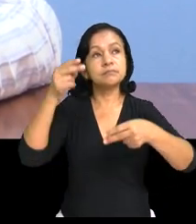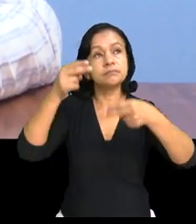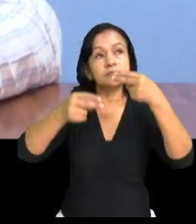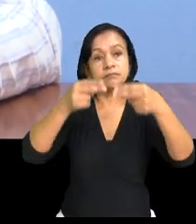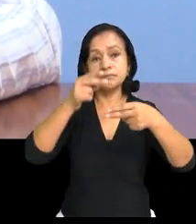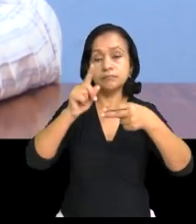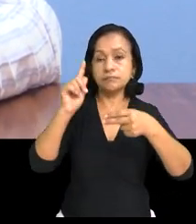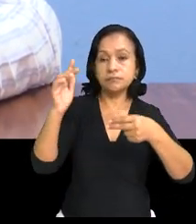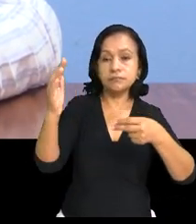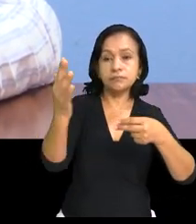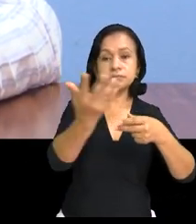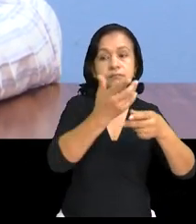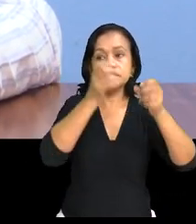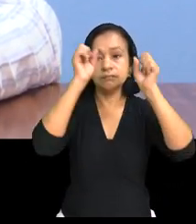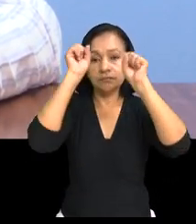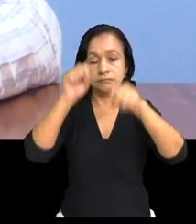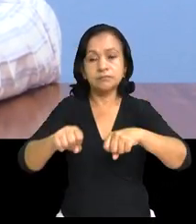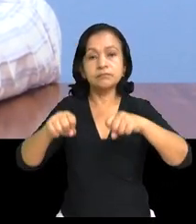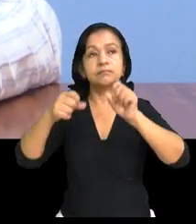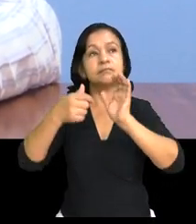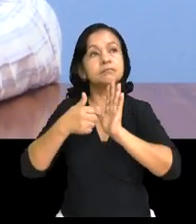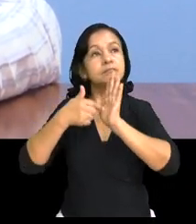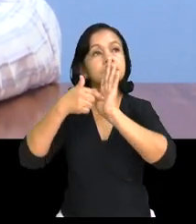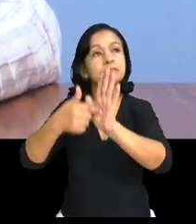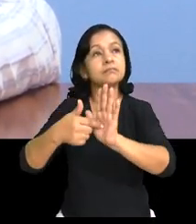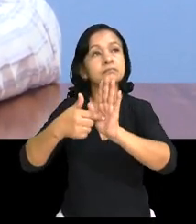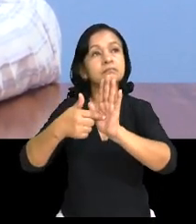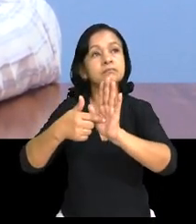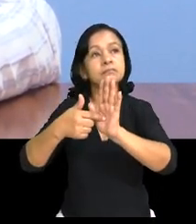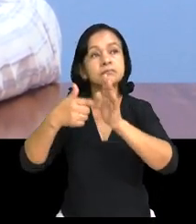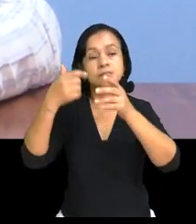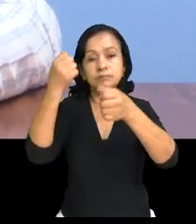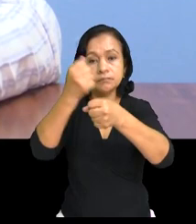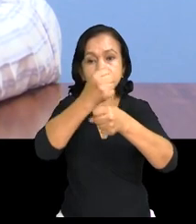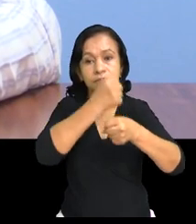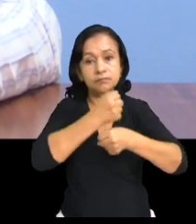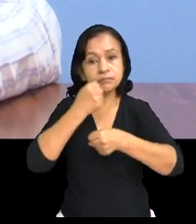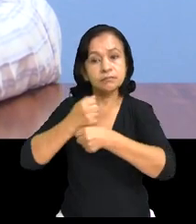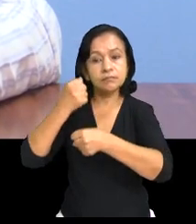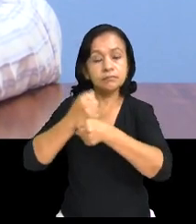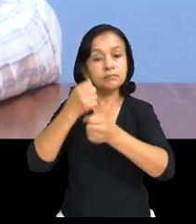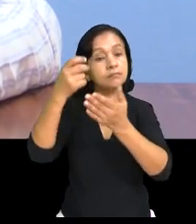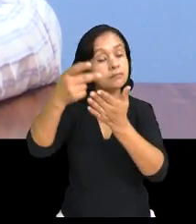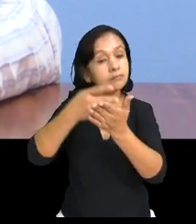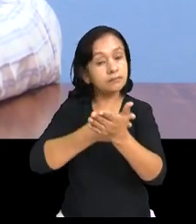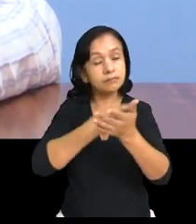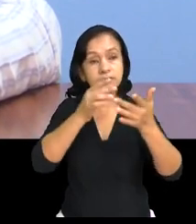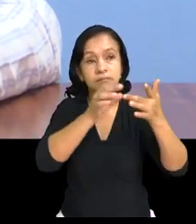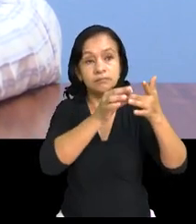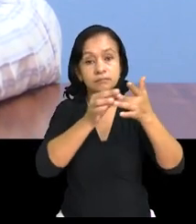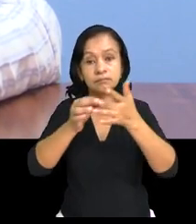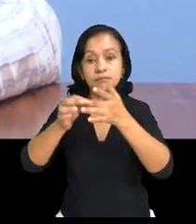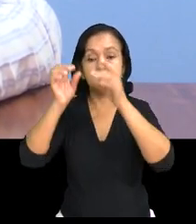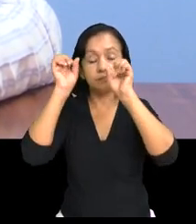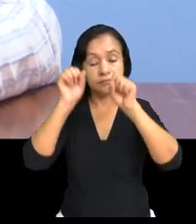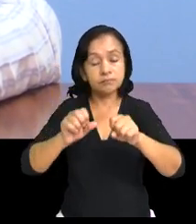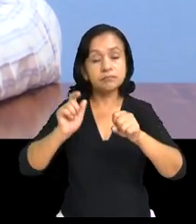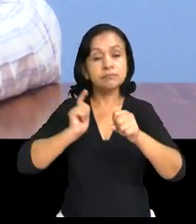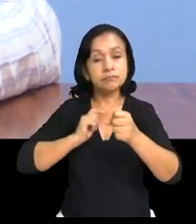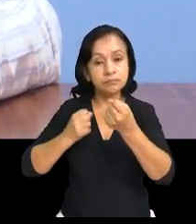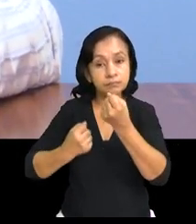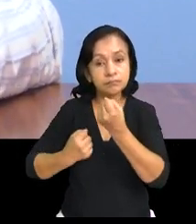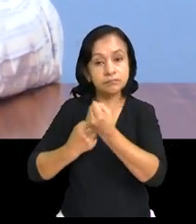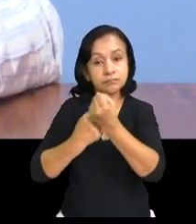generados, podamos incidir en la generación de pequeñas obras o grandes proyectos que puedan tener